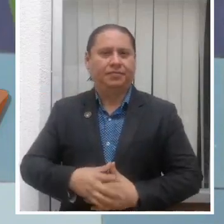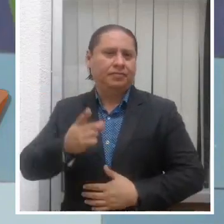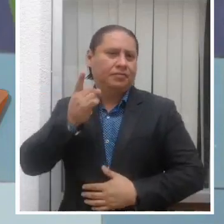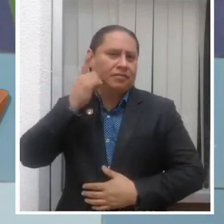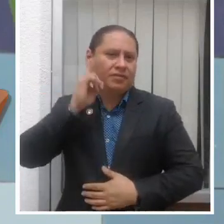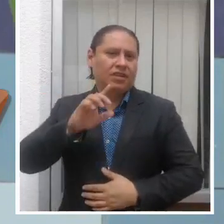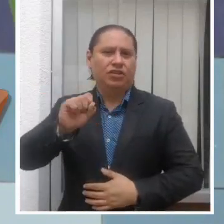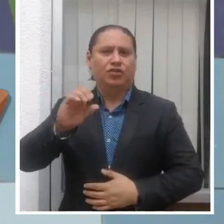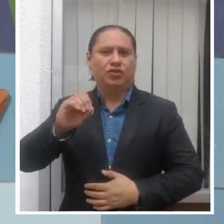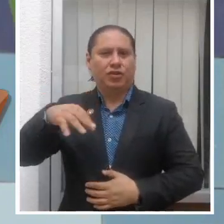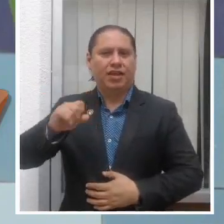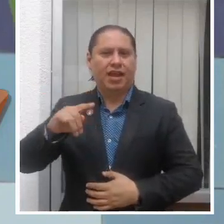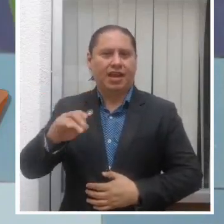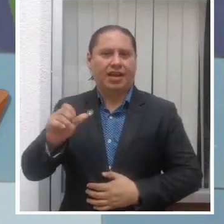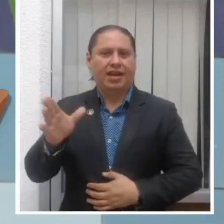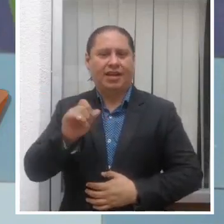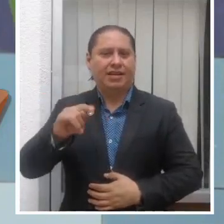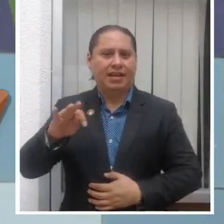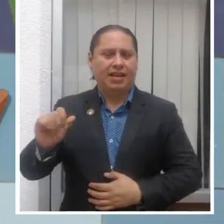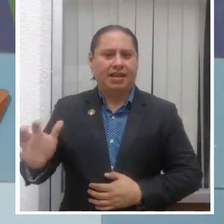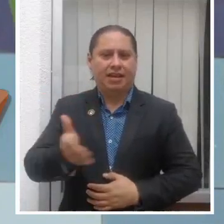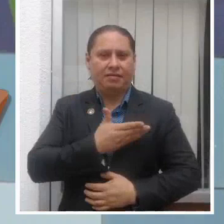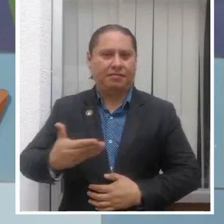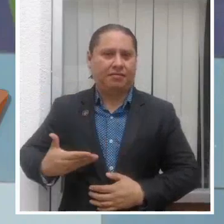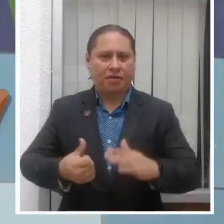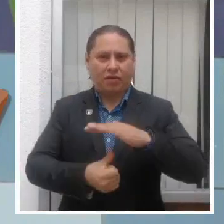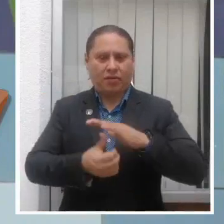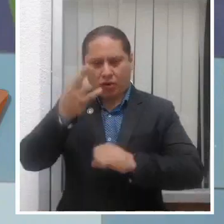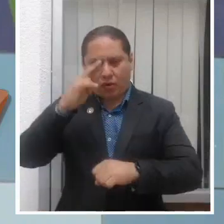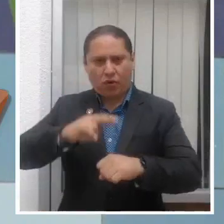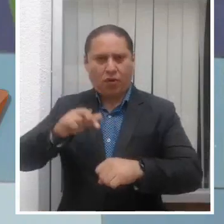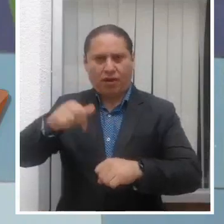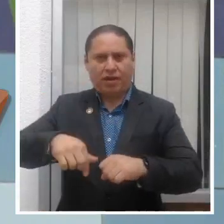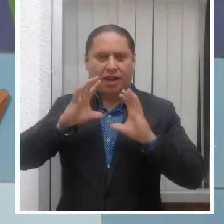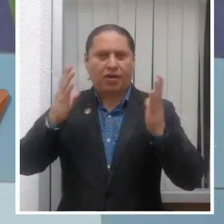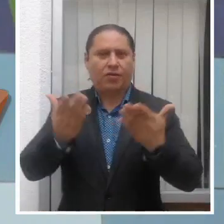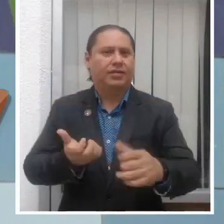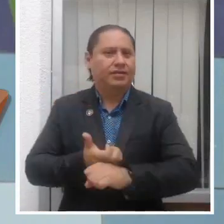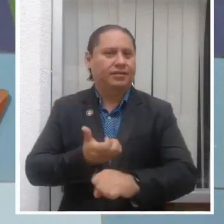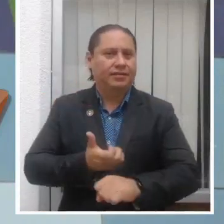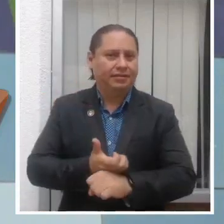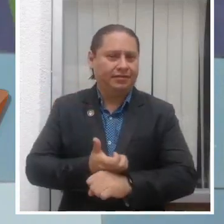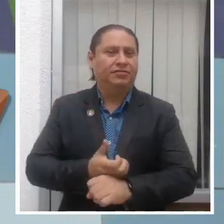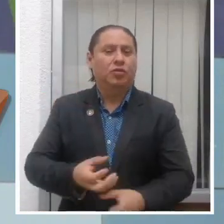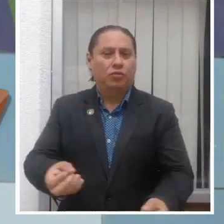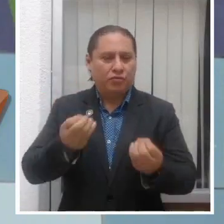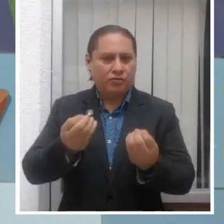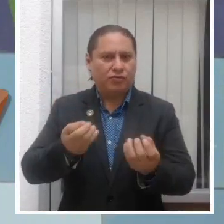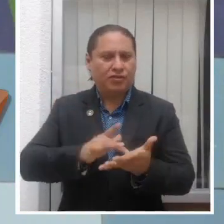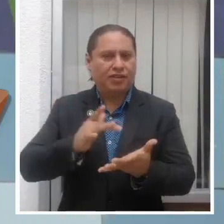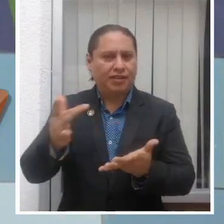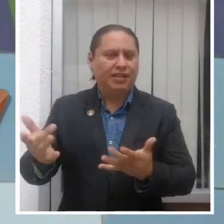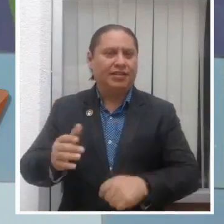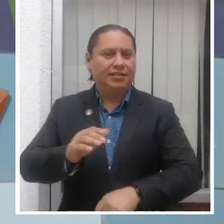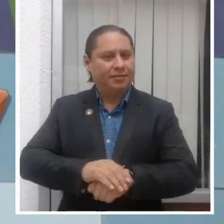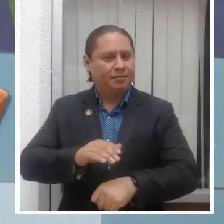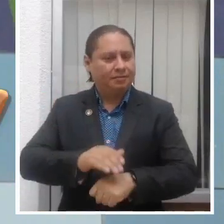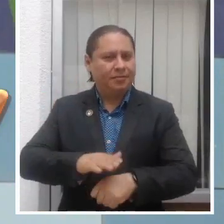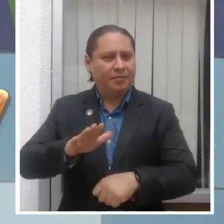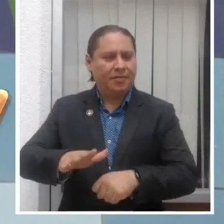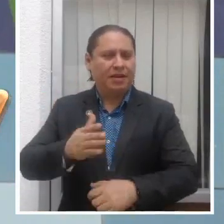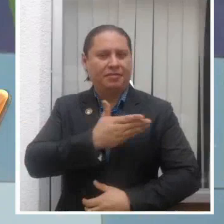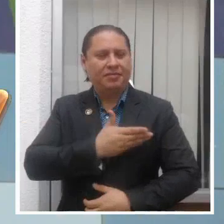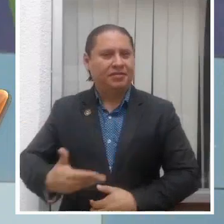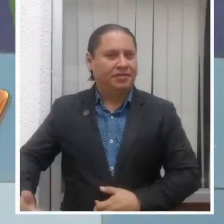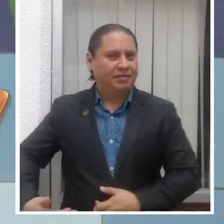Diputada Sonia Catalina, presidenta del Honorable Congreso del Estado. Muchas gracias, estimada diputada